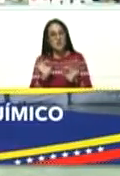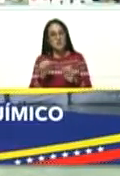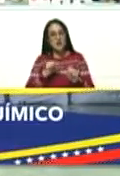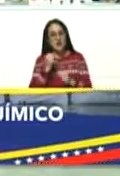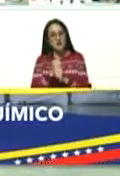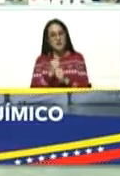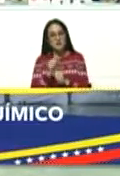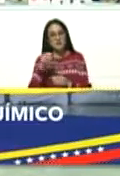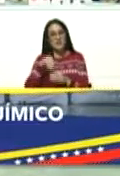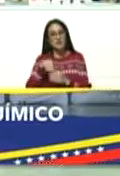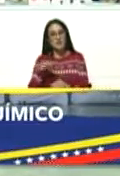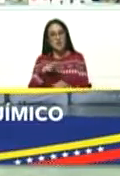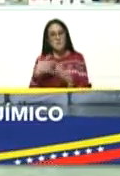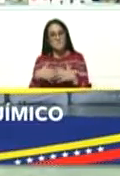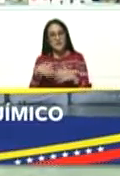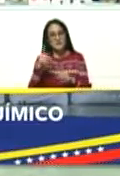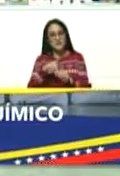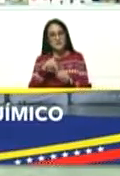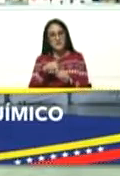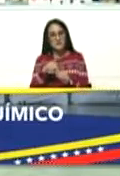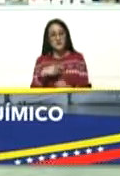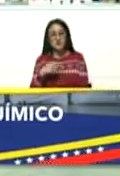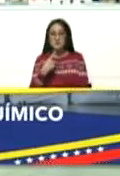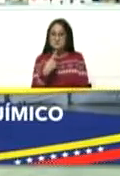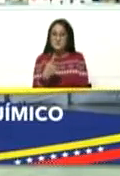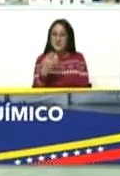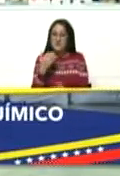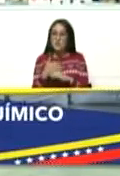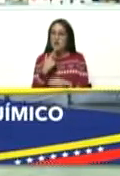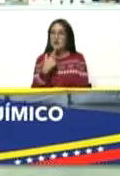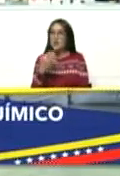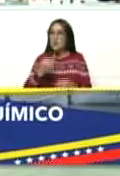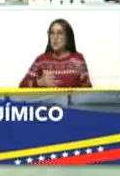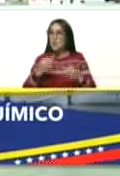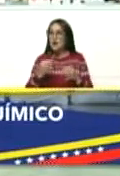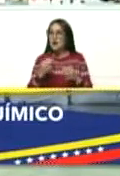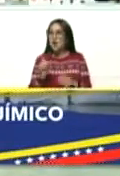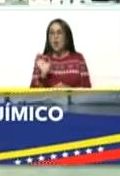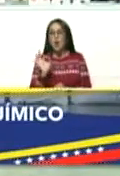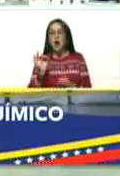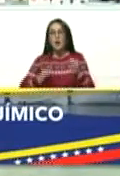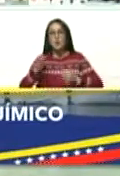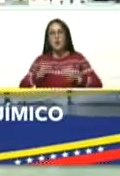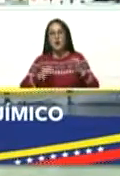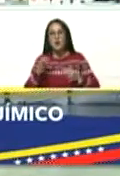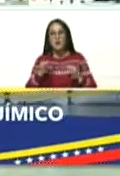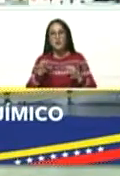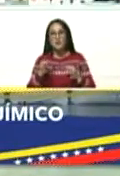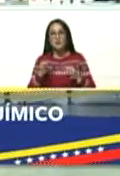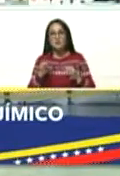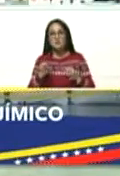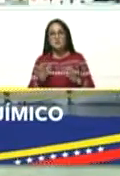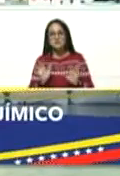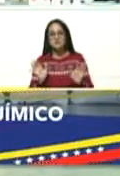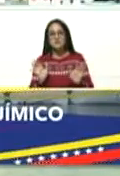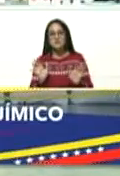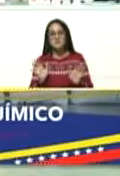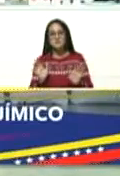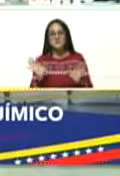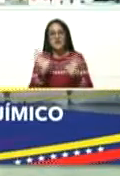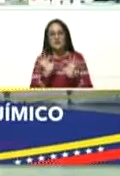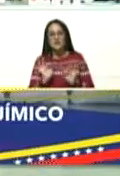Pequibem. Yo le diría, como diría un juez o un abogado, al lugar el modelo de